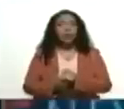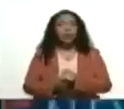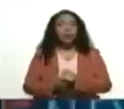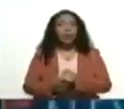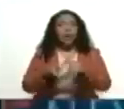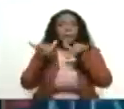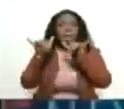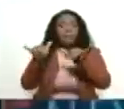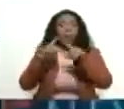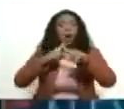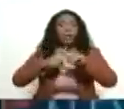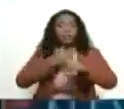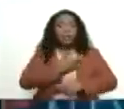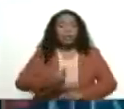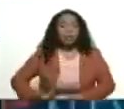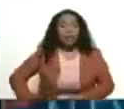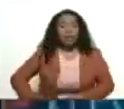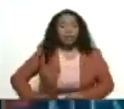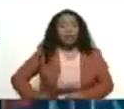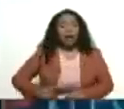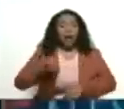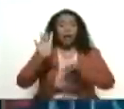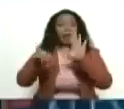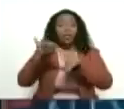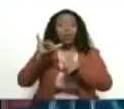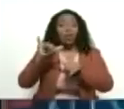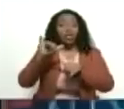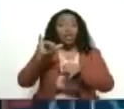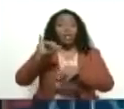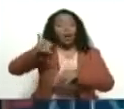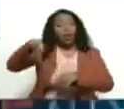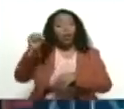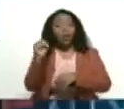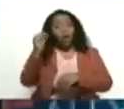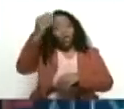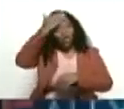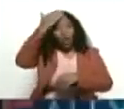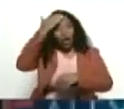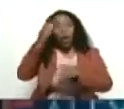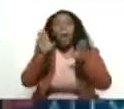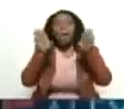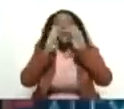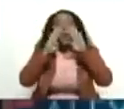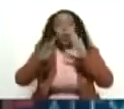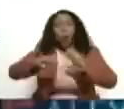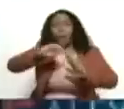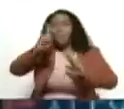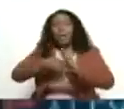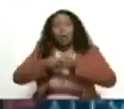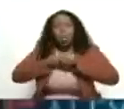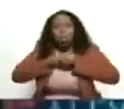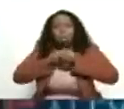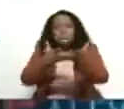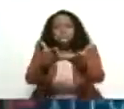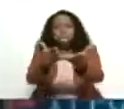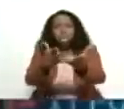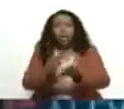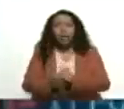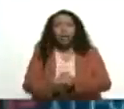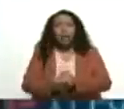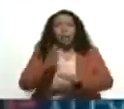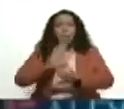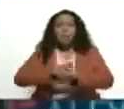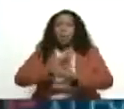expresidente de los Estados Unidos el 11 de junio confiesa y nos permite entender por qué tanta